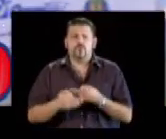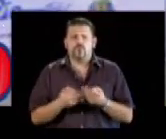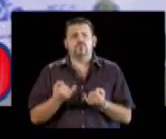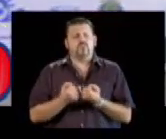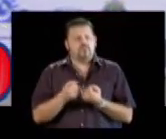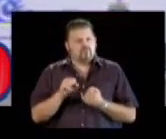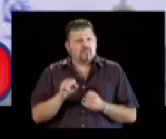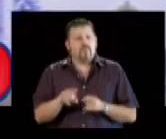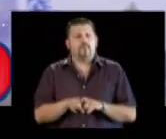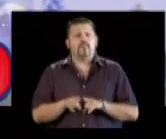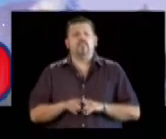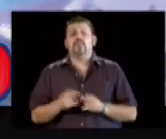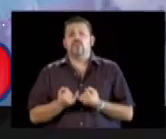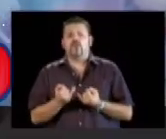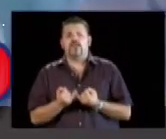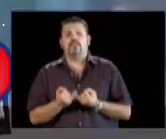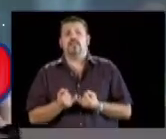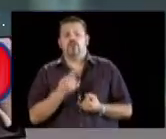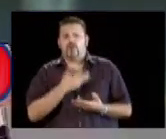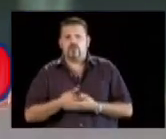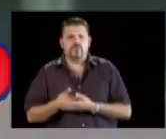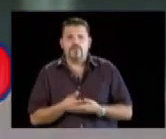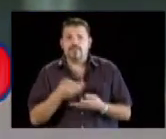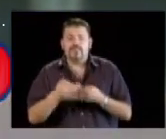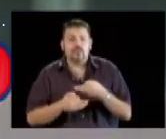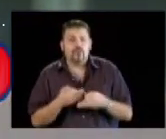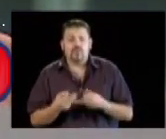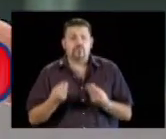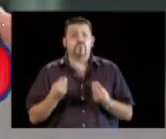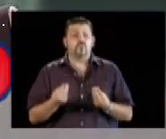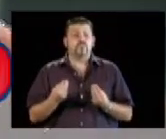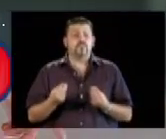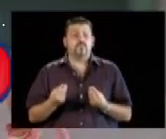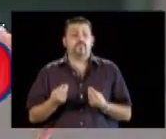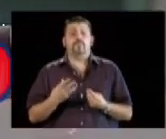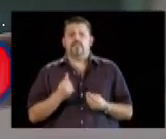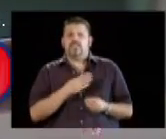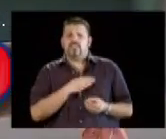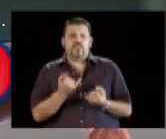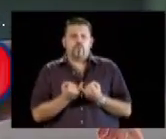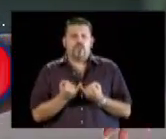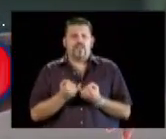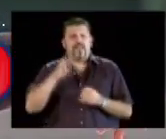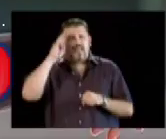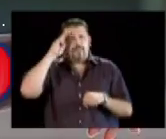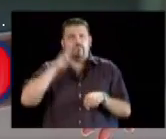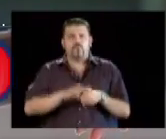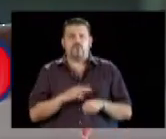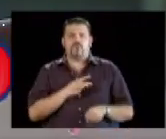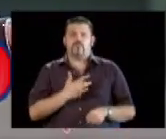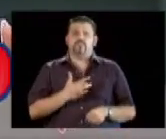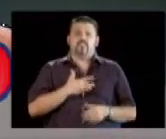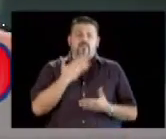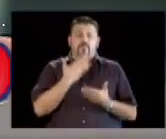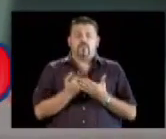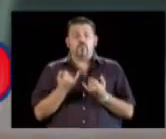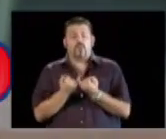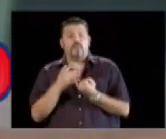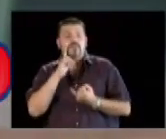bebés, solamente el cuchiplanche, ayuda muchísimo. Obviamente le devuelve la memoria a los hombres y la sonrisa a las